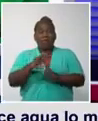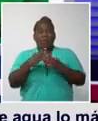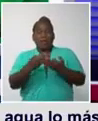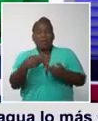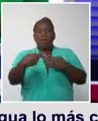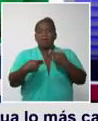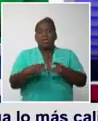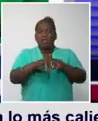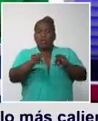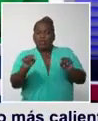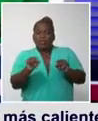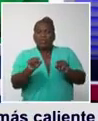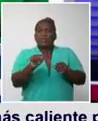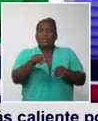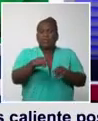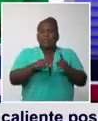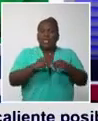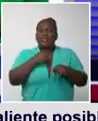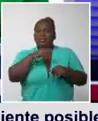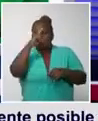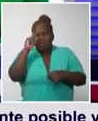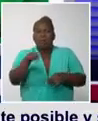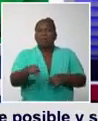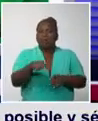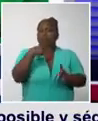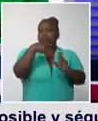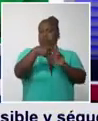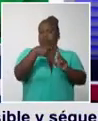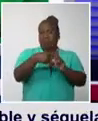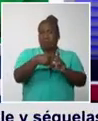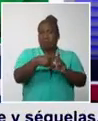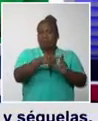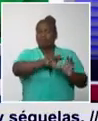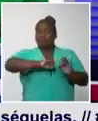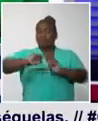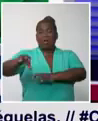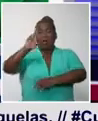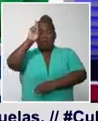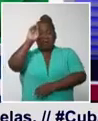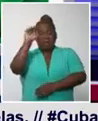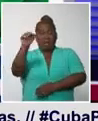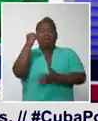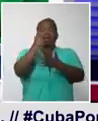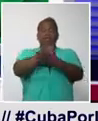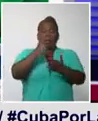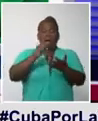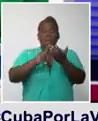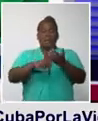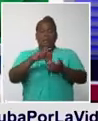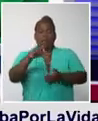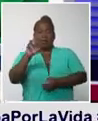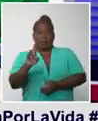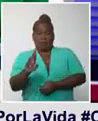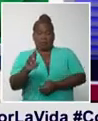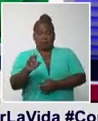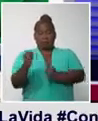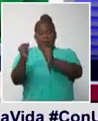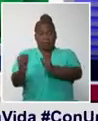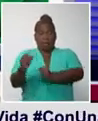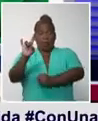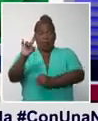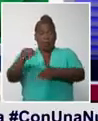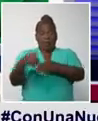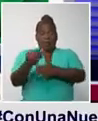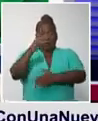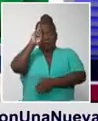fue positivo, se ingresó, se confirmó por el PCR y después de un periodo de 9 días de ingreso, 3